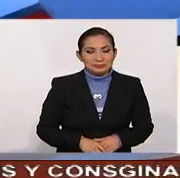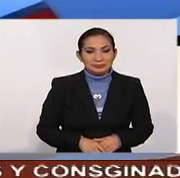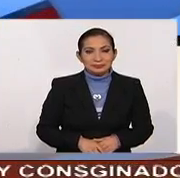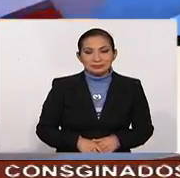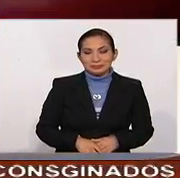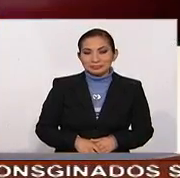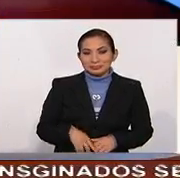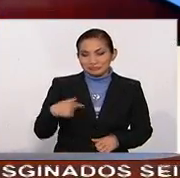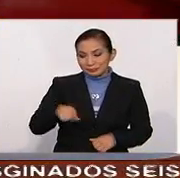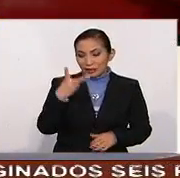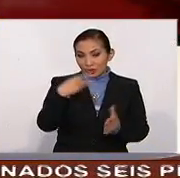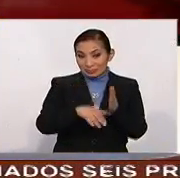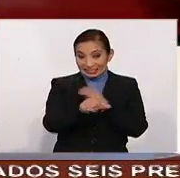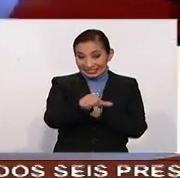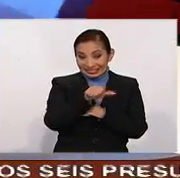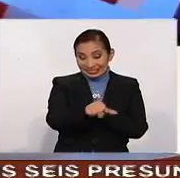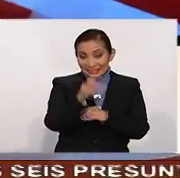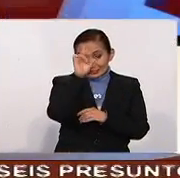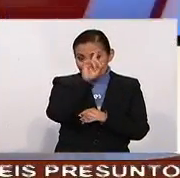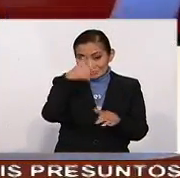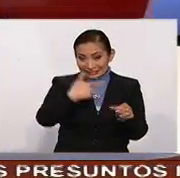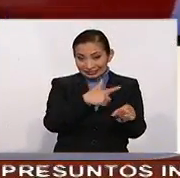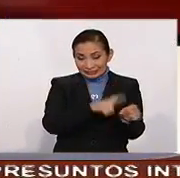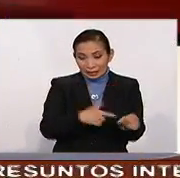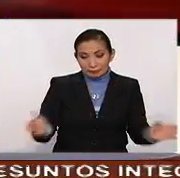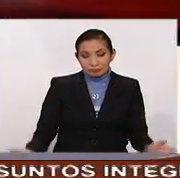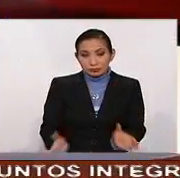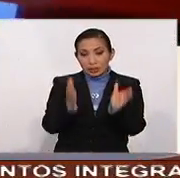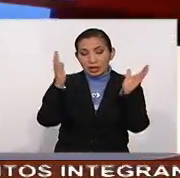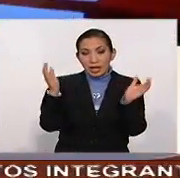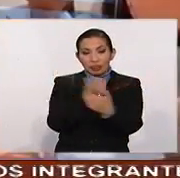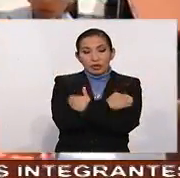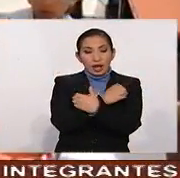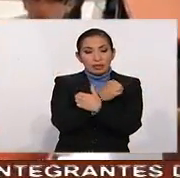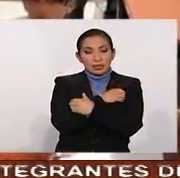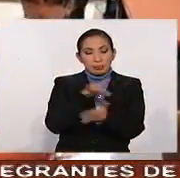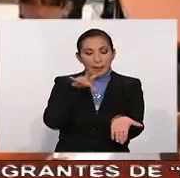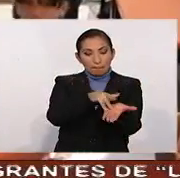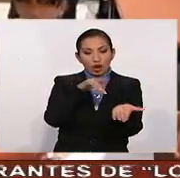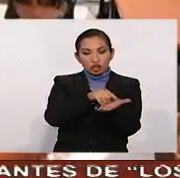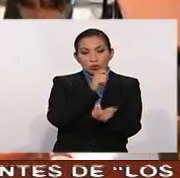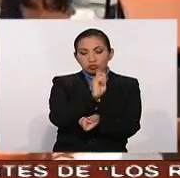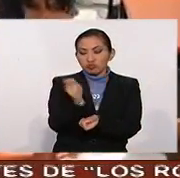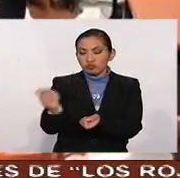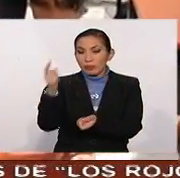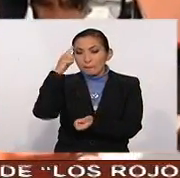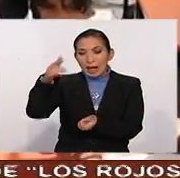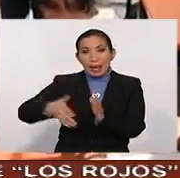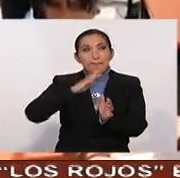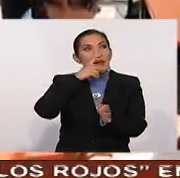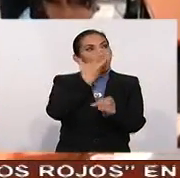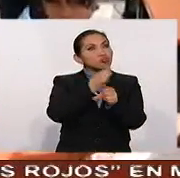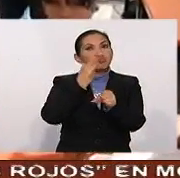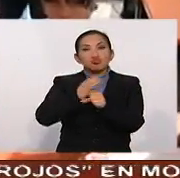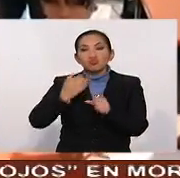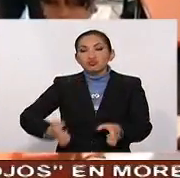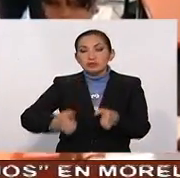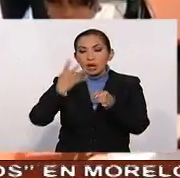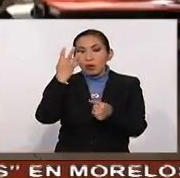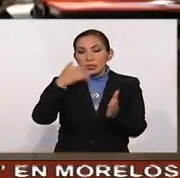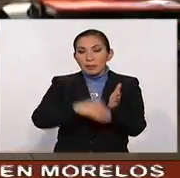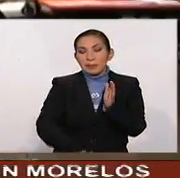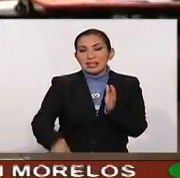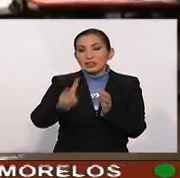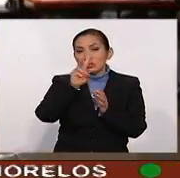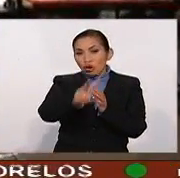Y durante este 2016, el Consejo Nacional de Fomento Educativo entregará apoyos para mejoramiento de infraestructura a